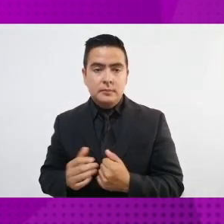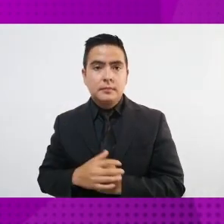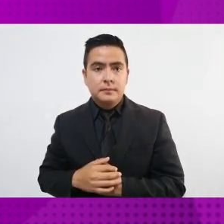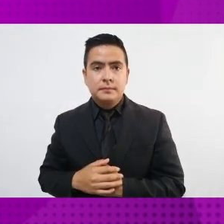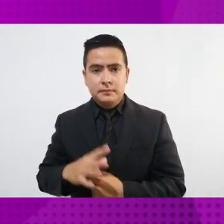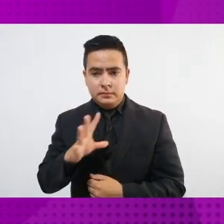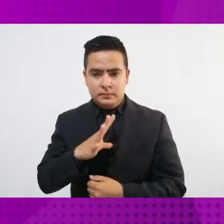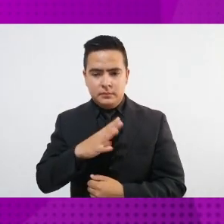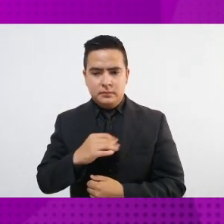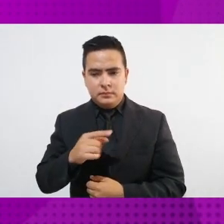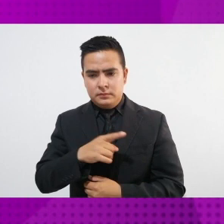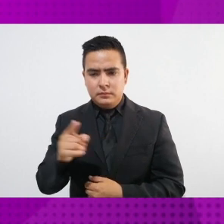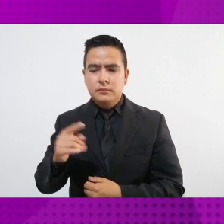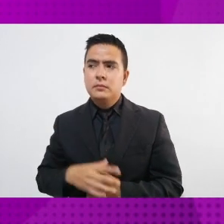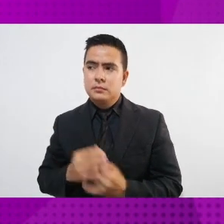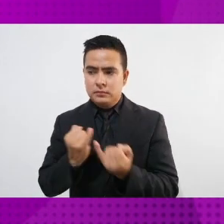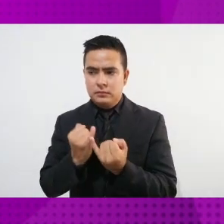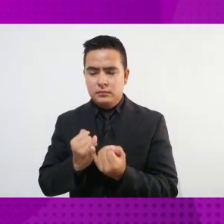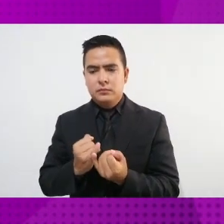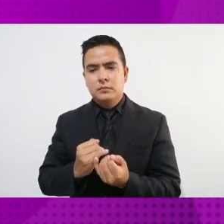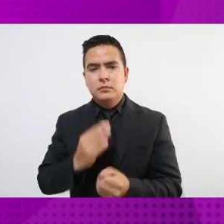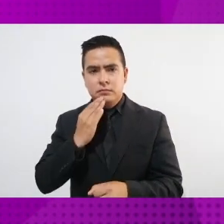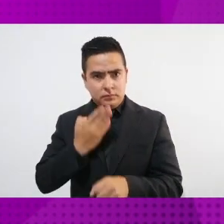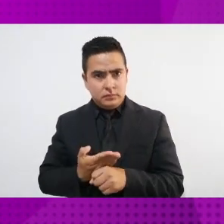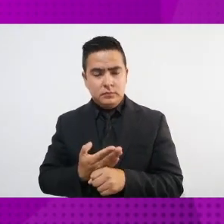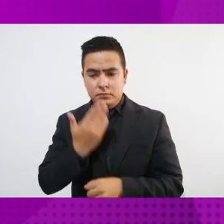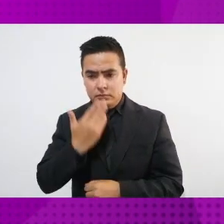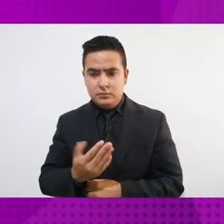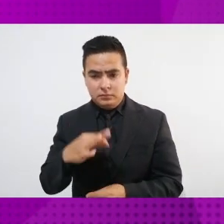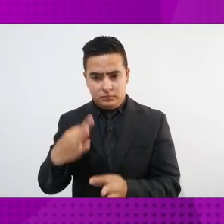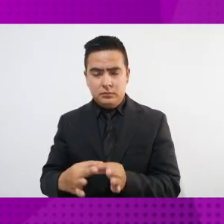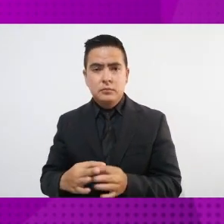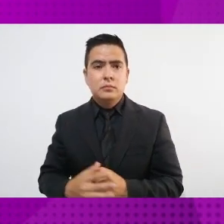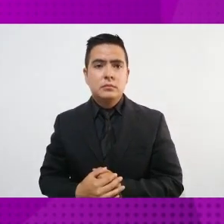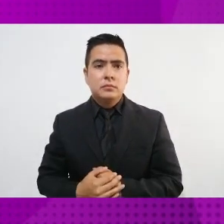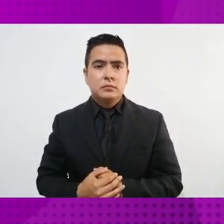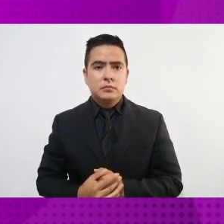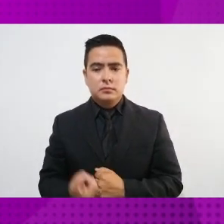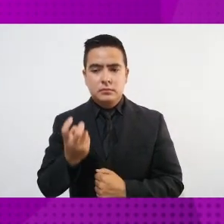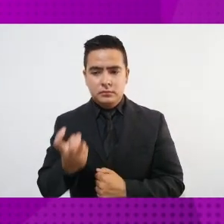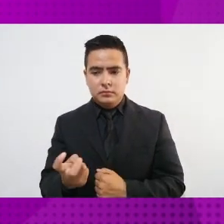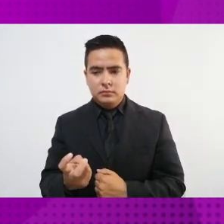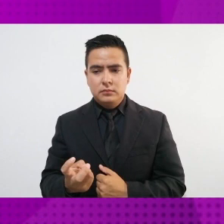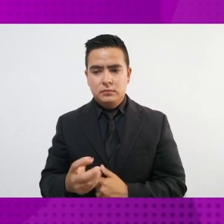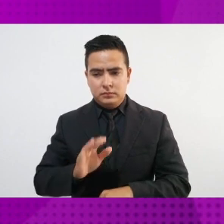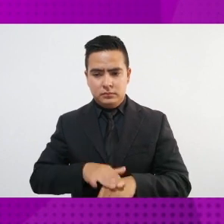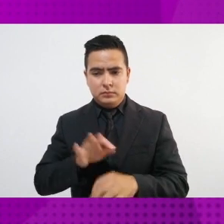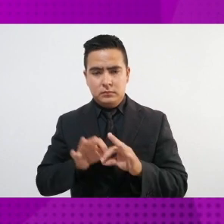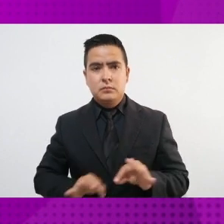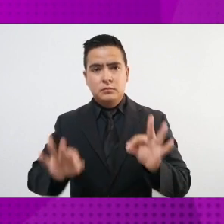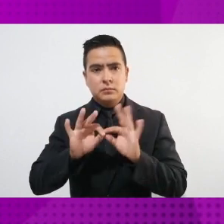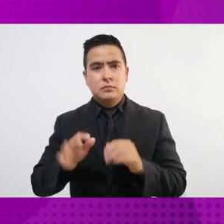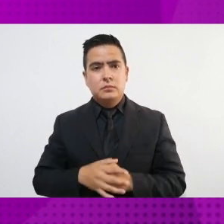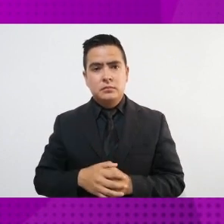ciudadanía, cumpliendo por supuesto su obligación de transparentar las acciones del gobierno, creo que sí podemos tener certeza en que este